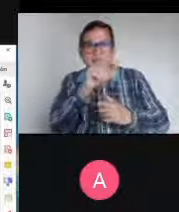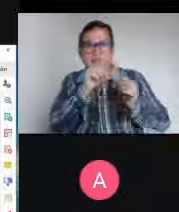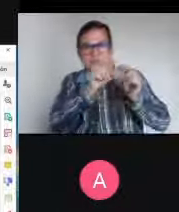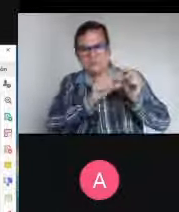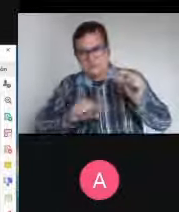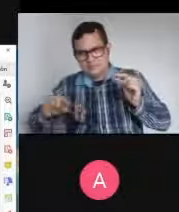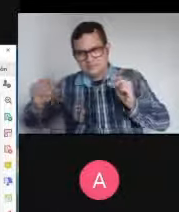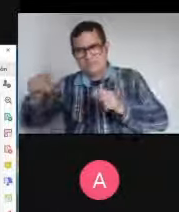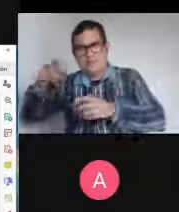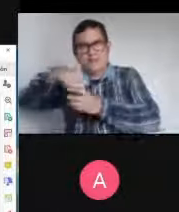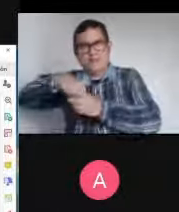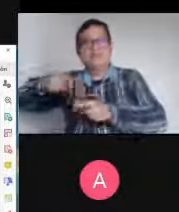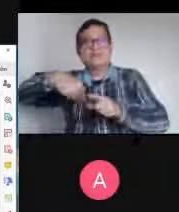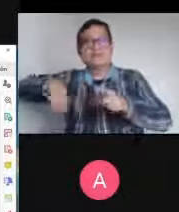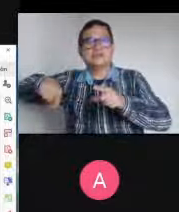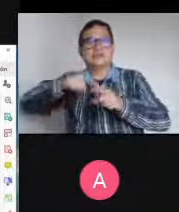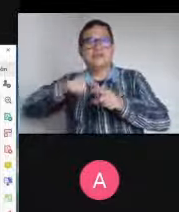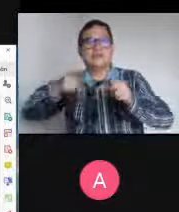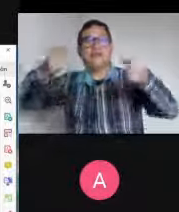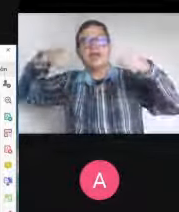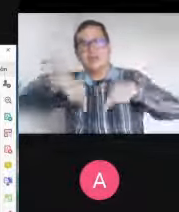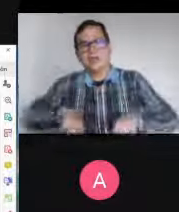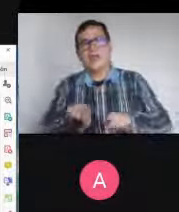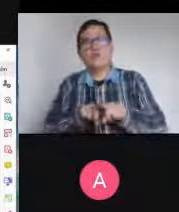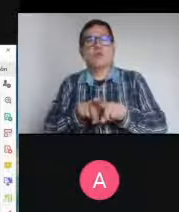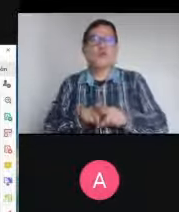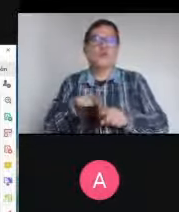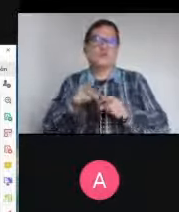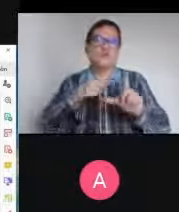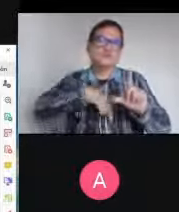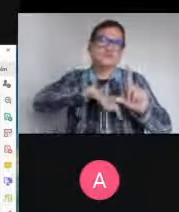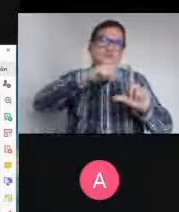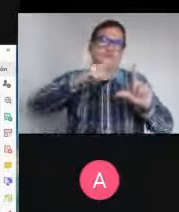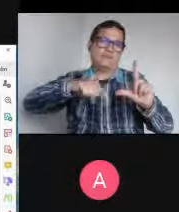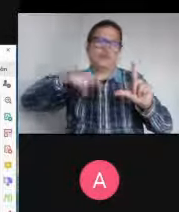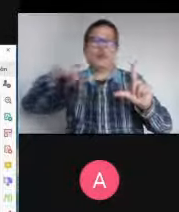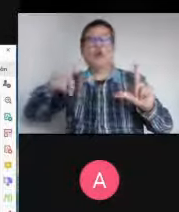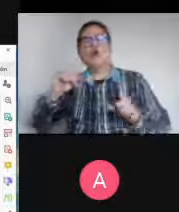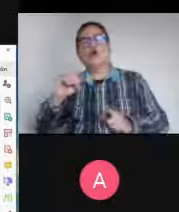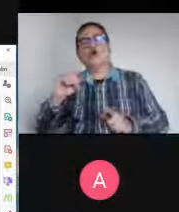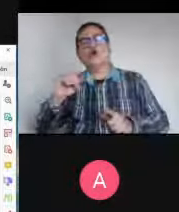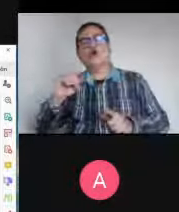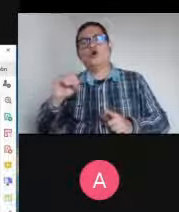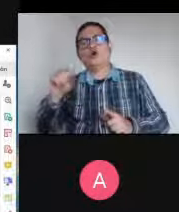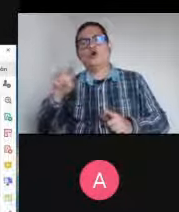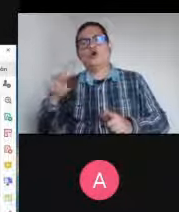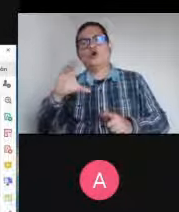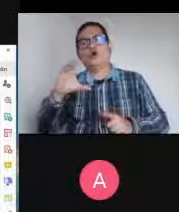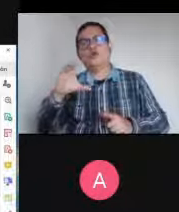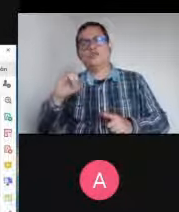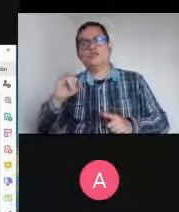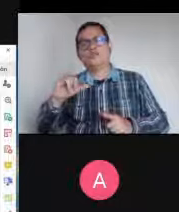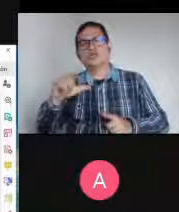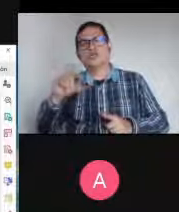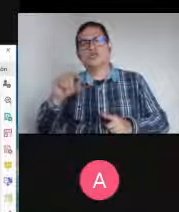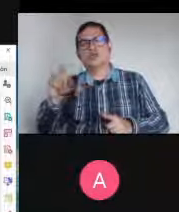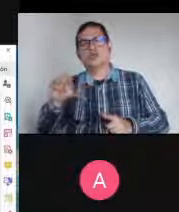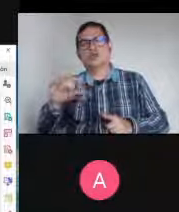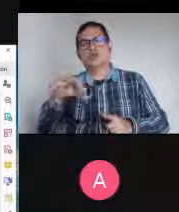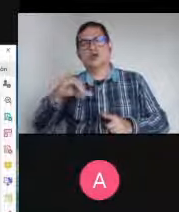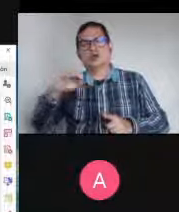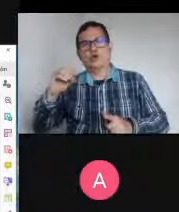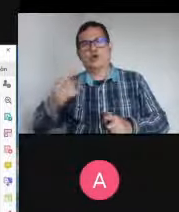En la parte inferior, pues encontramos un osciloscopio, una imagen pues, real de cómo viene. Entonces trae